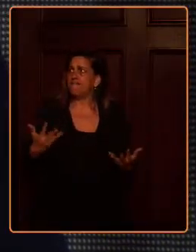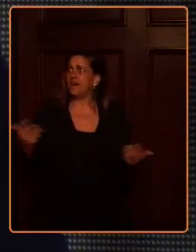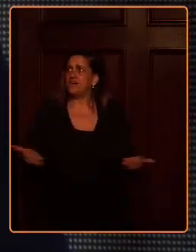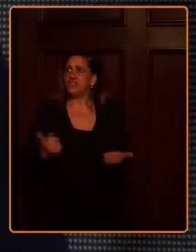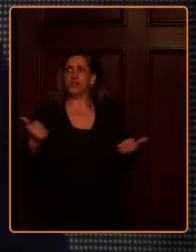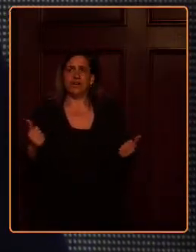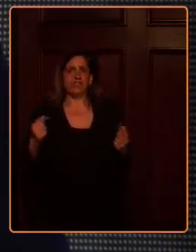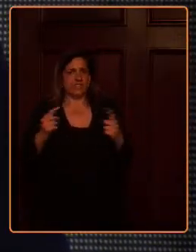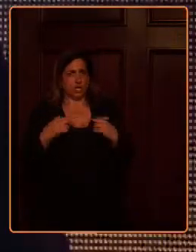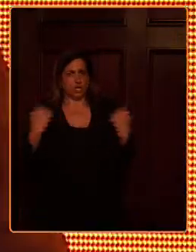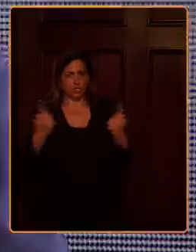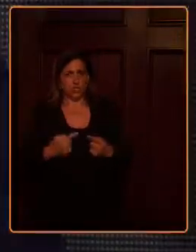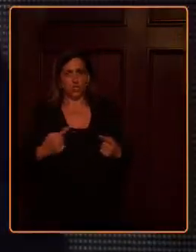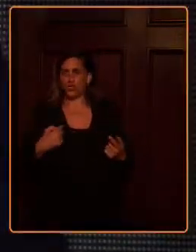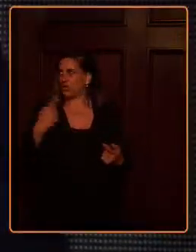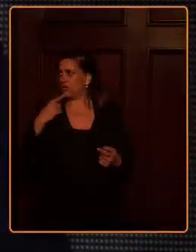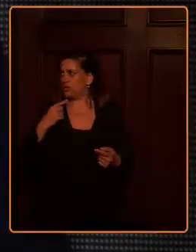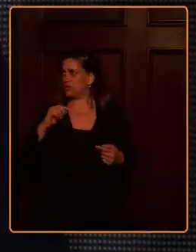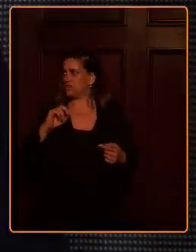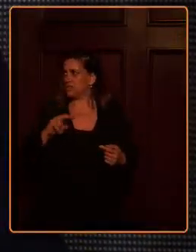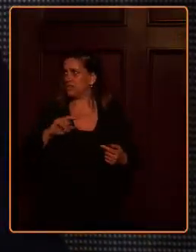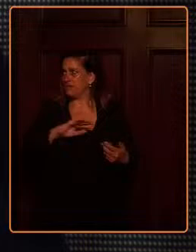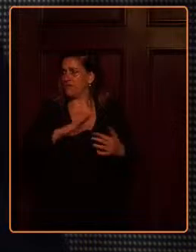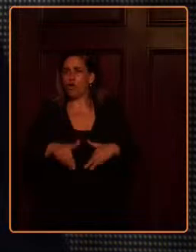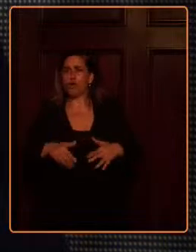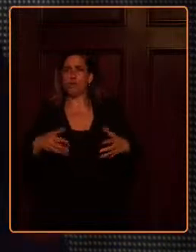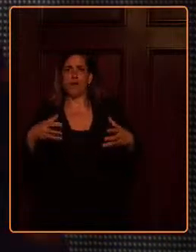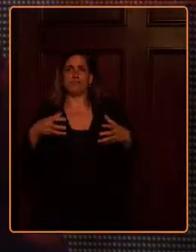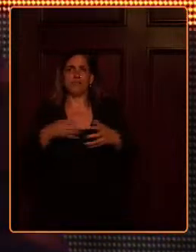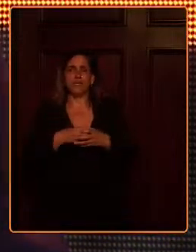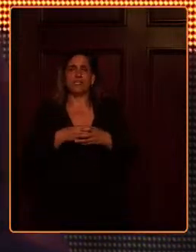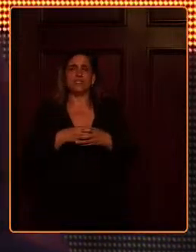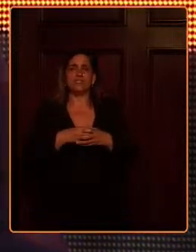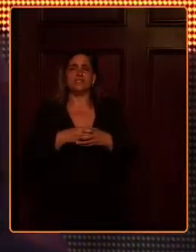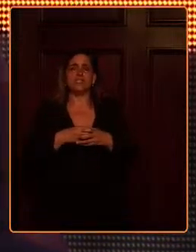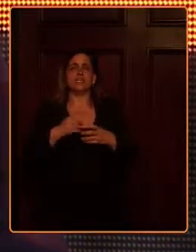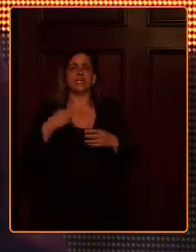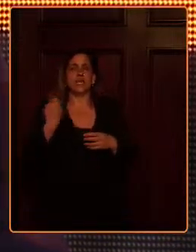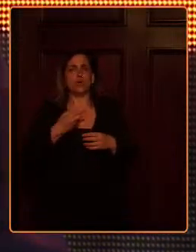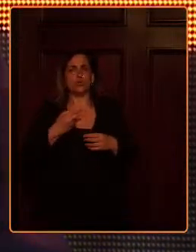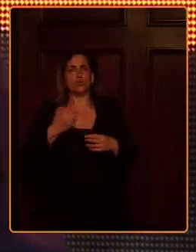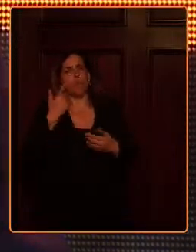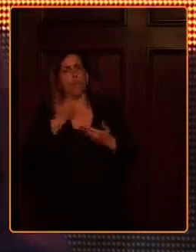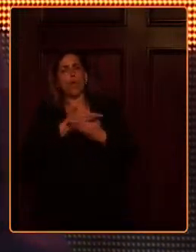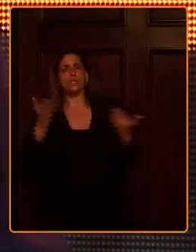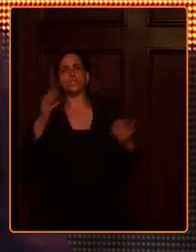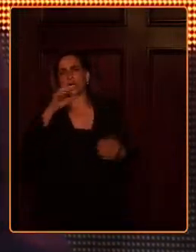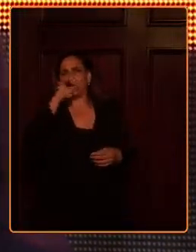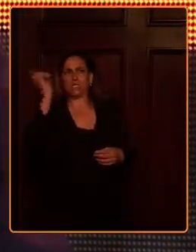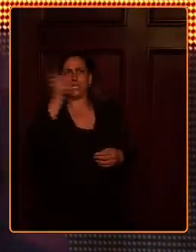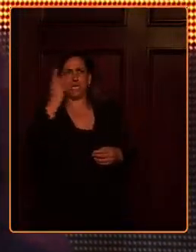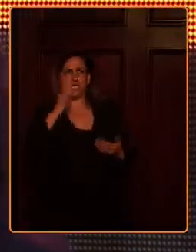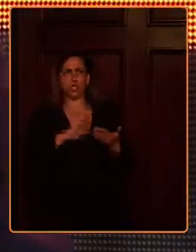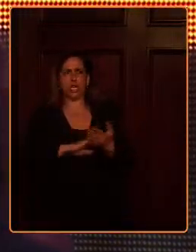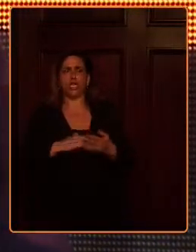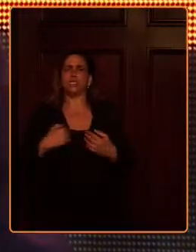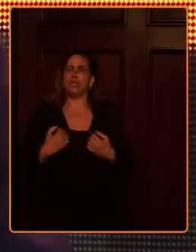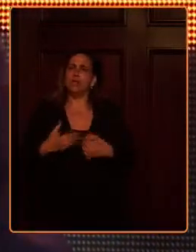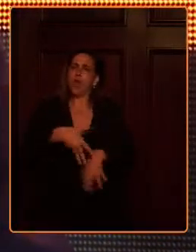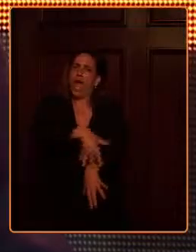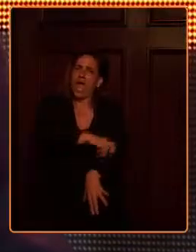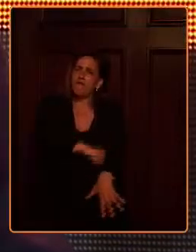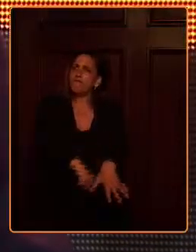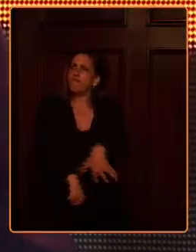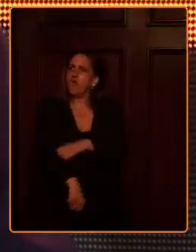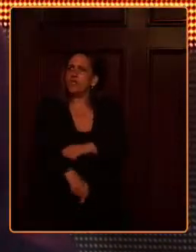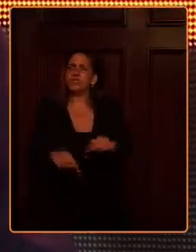implementando lo que es la diplomacia digital, que no es ni más ni menos que el reflejo internacional de los esfuerzos que